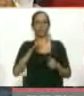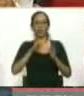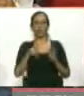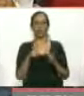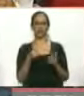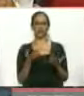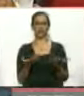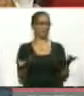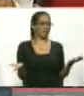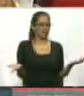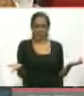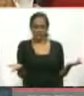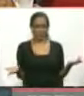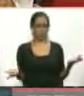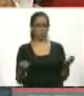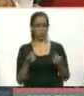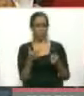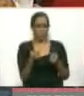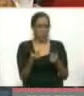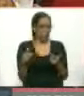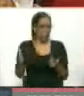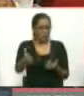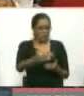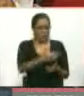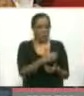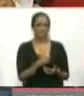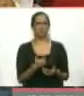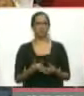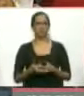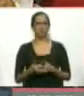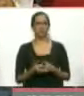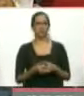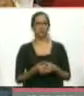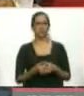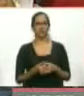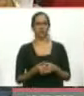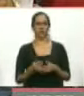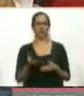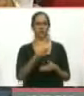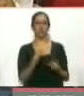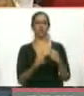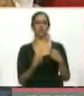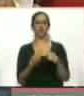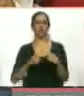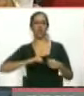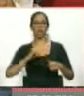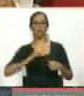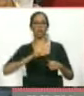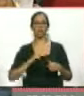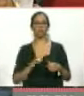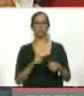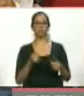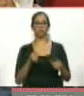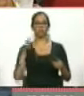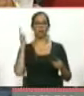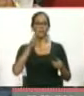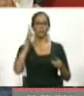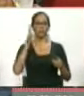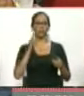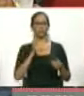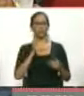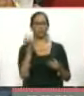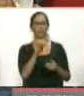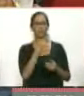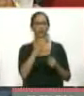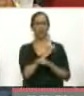viendo los pocos que pueda recoger y recogiendo sus cosas llegó la policía que fueron de saquearon público portugués